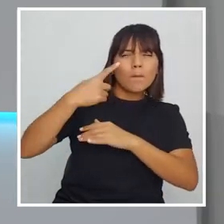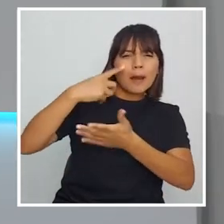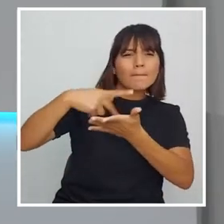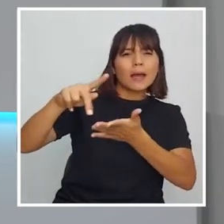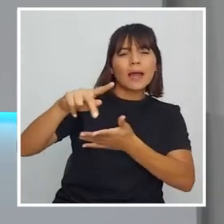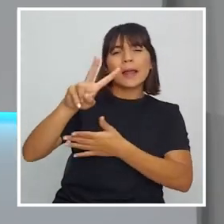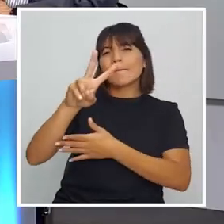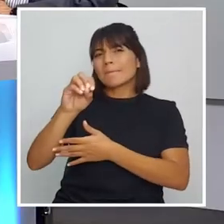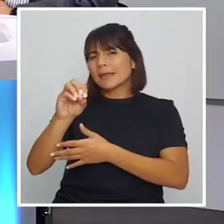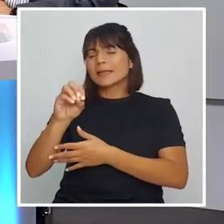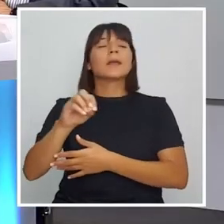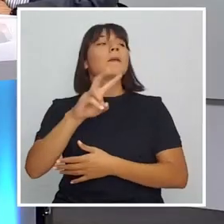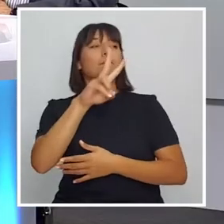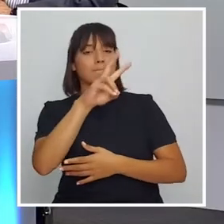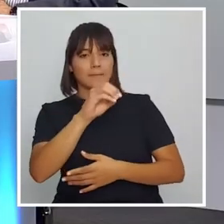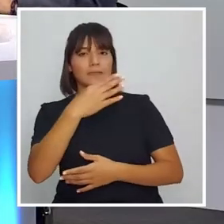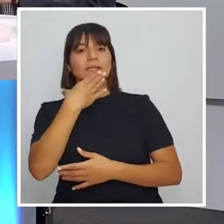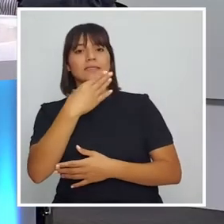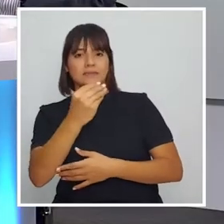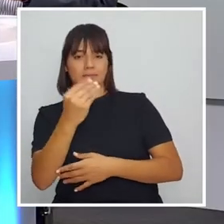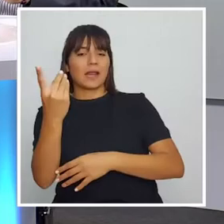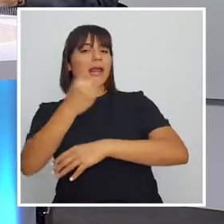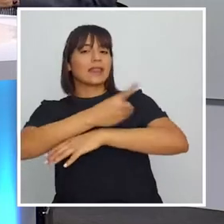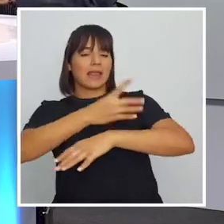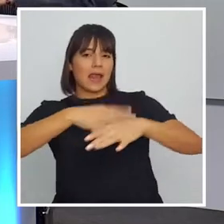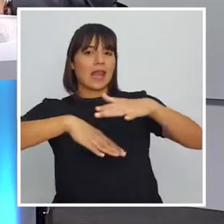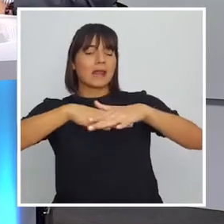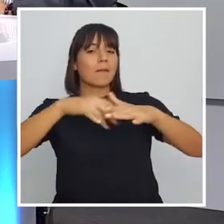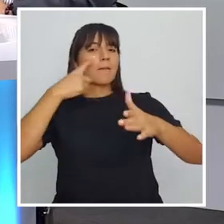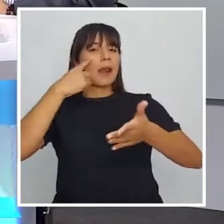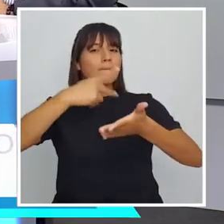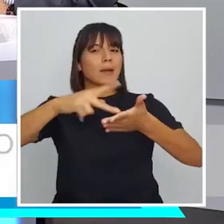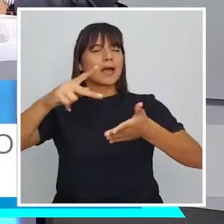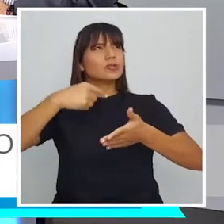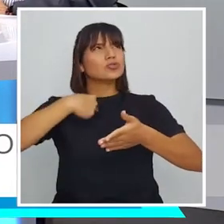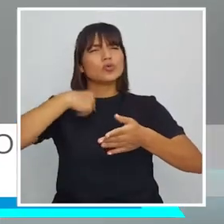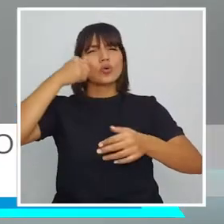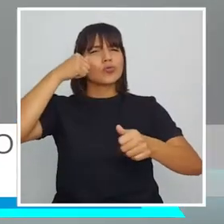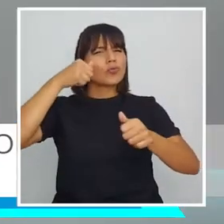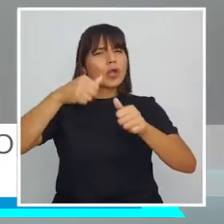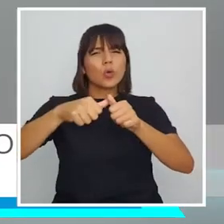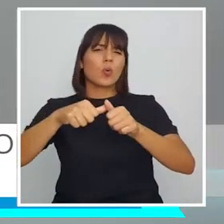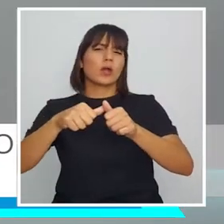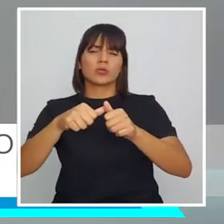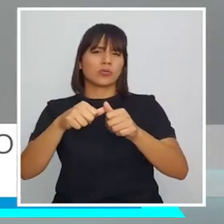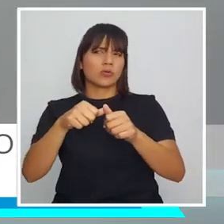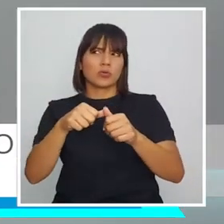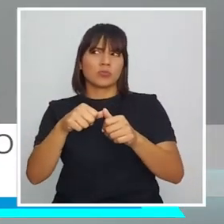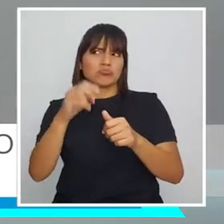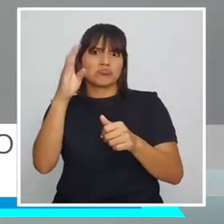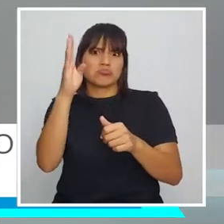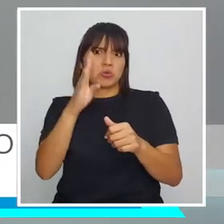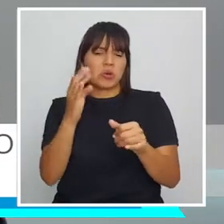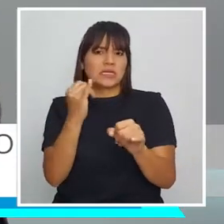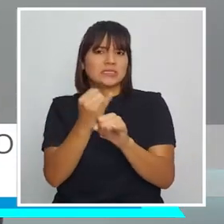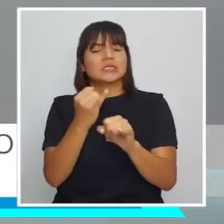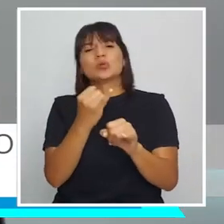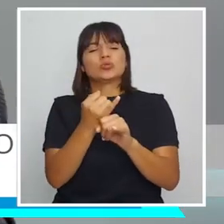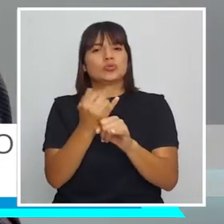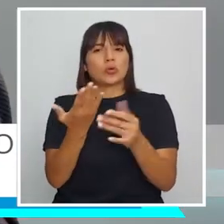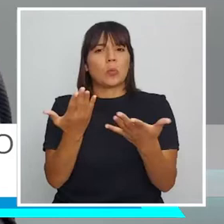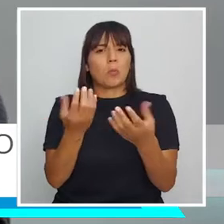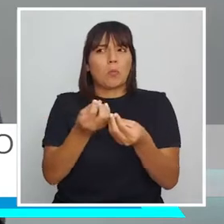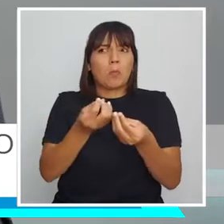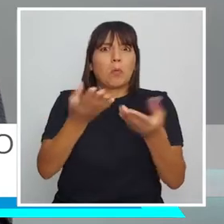de diciembre es el tiempo límite. No recuerdo que el sector público se haya atrasado tanto como hasta... Siempre andamos